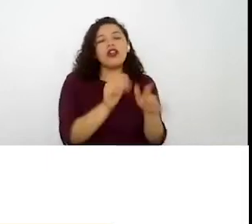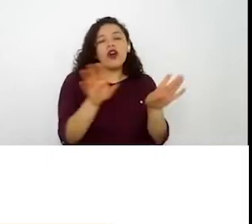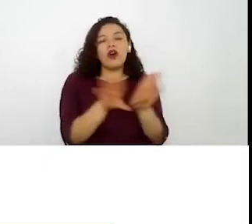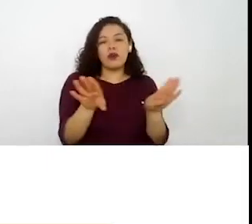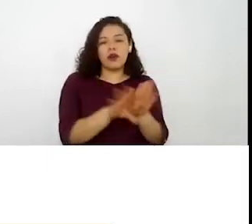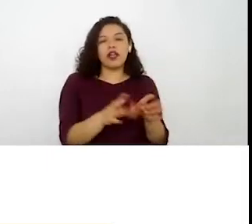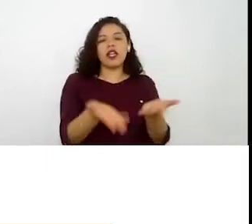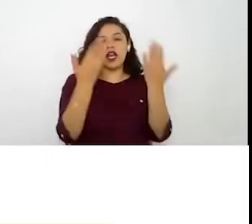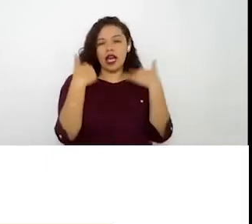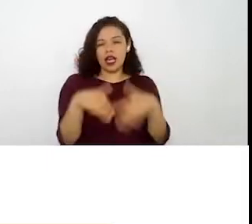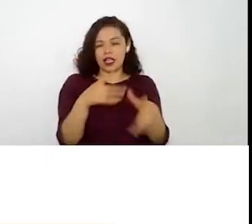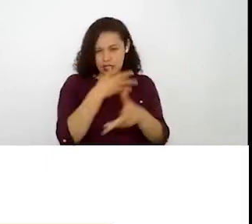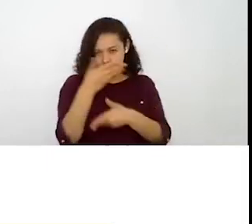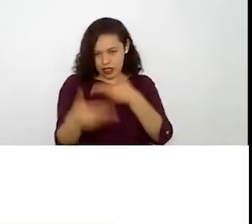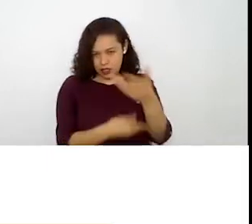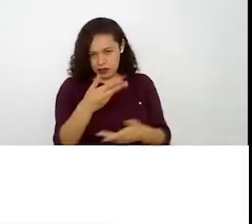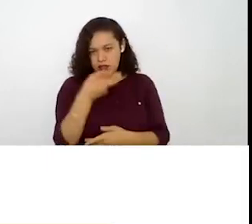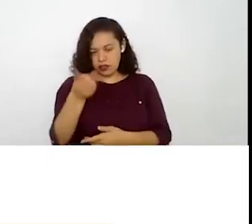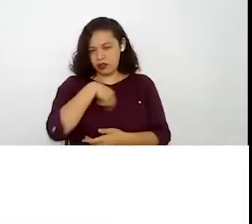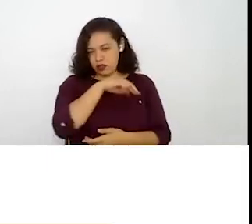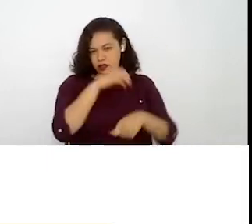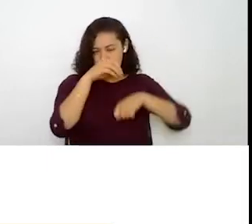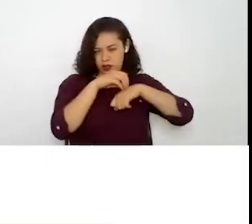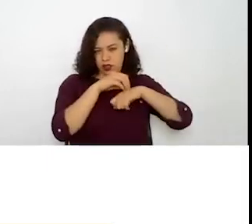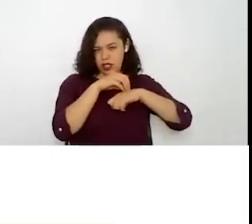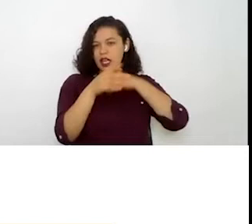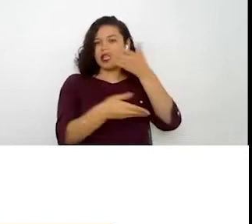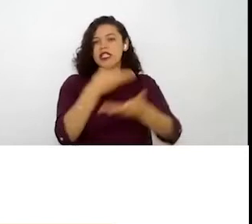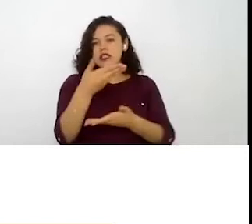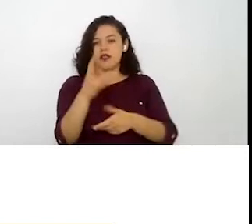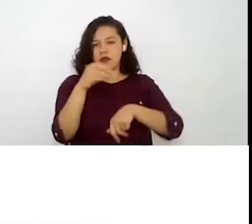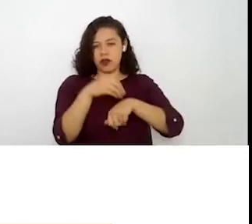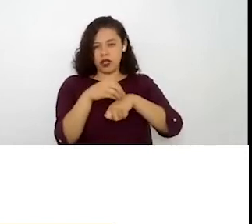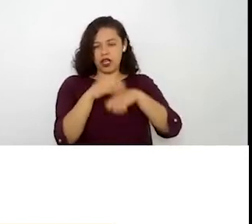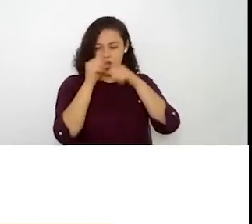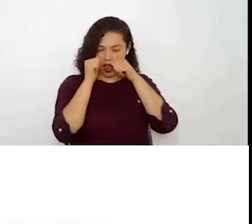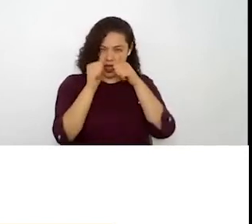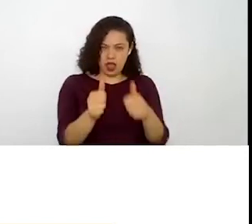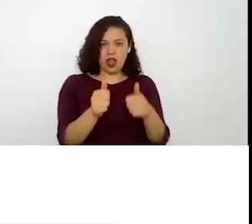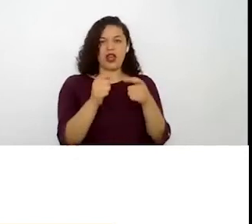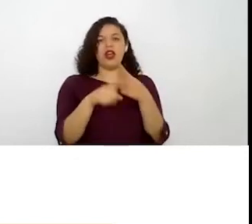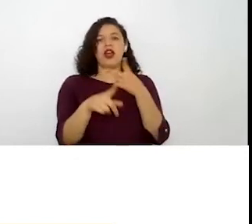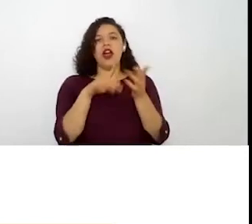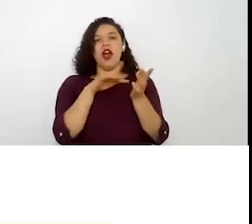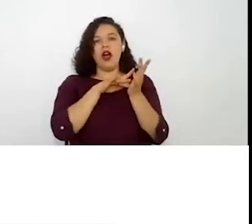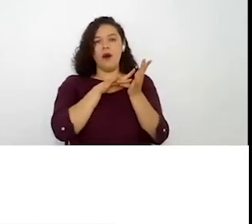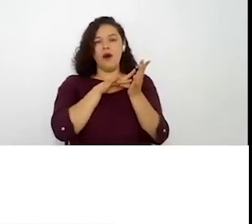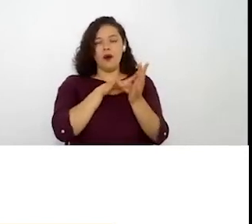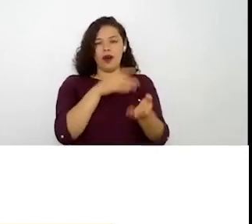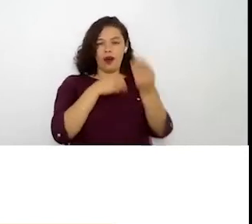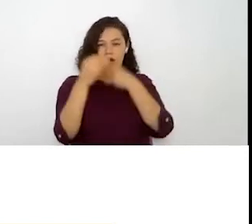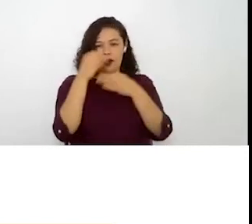en la parte de servicios y vamos a señalar entonces en los servicios atención apoyo a alimentación